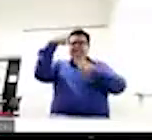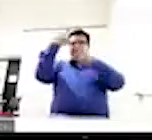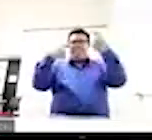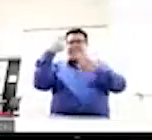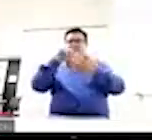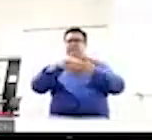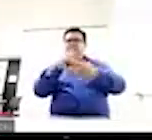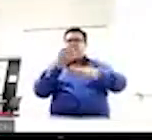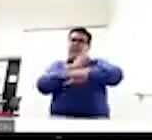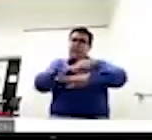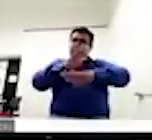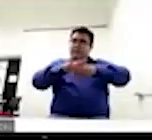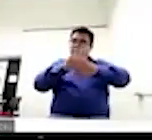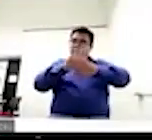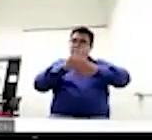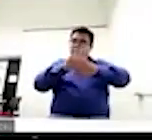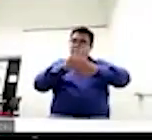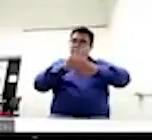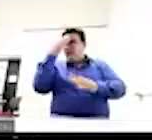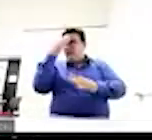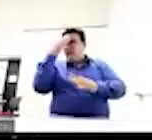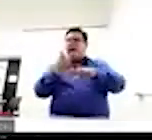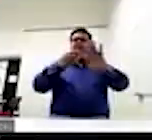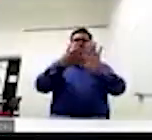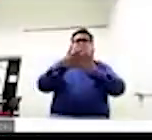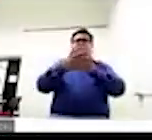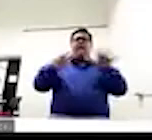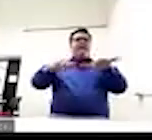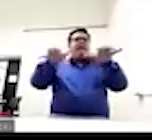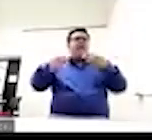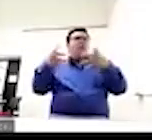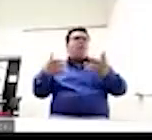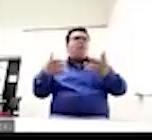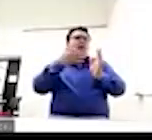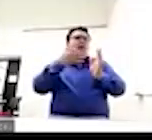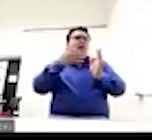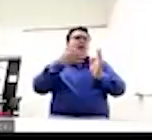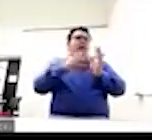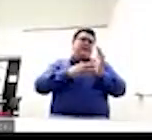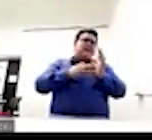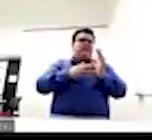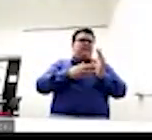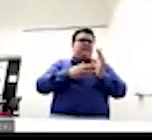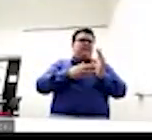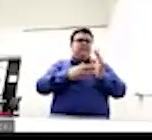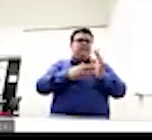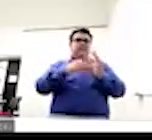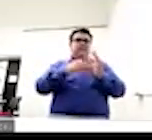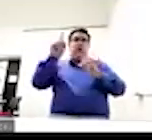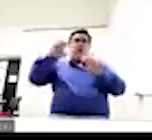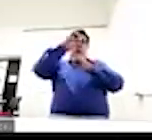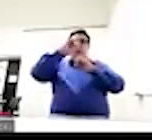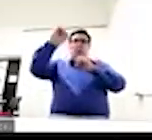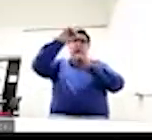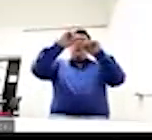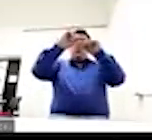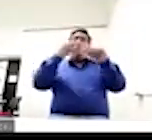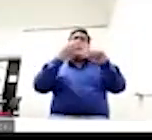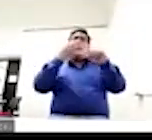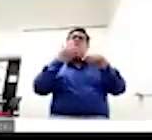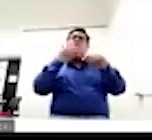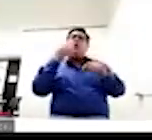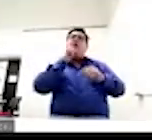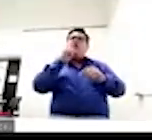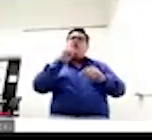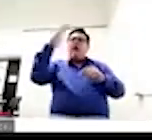título a mi serie. Es así que la esfera superior blanda, que es de color blanca y de donde proviene el agua, y la